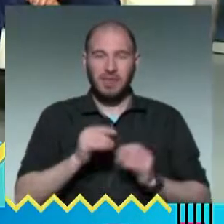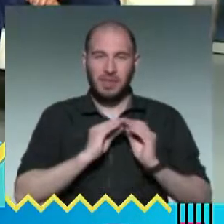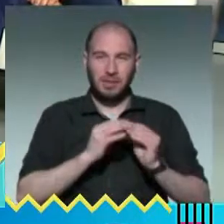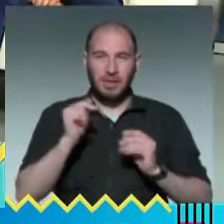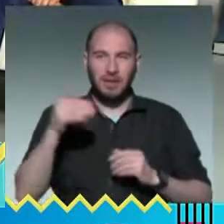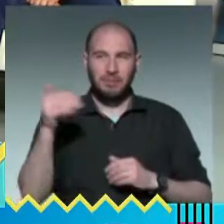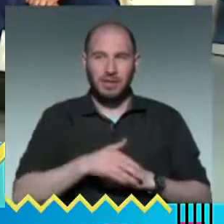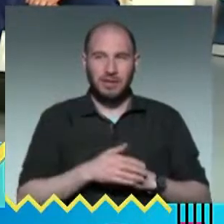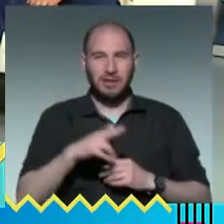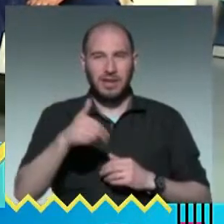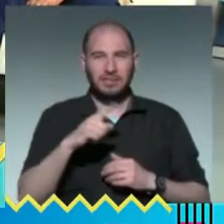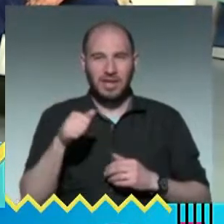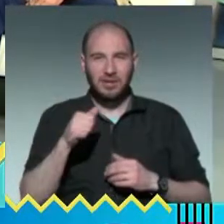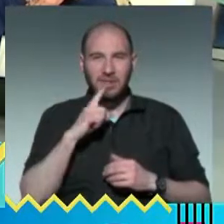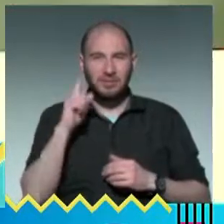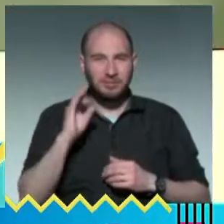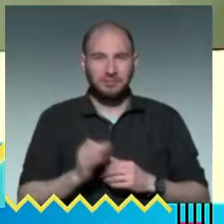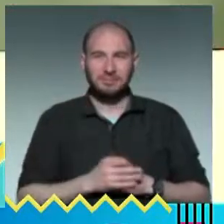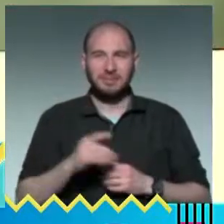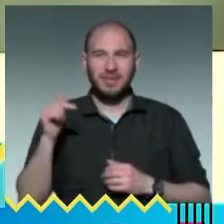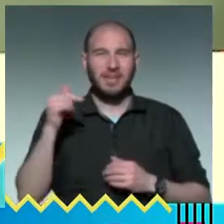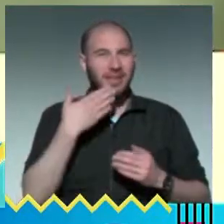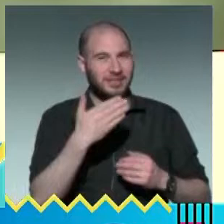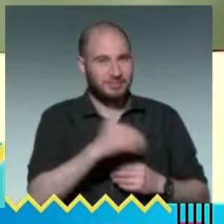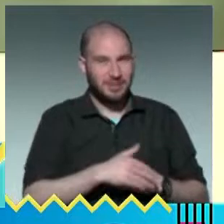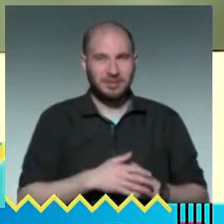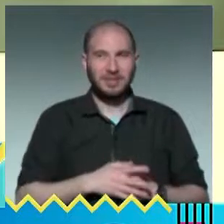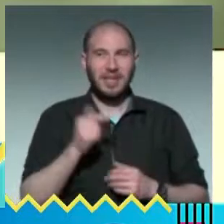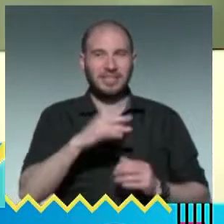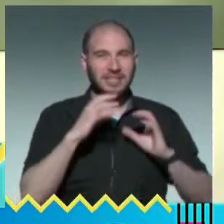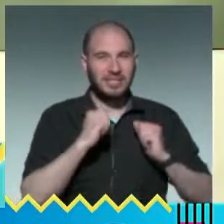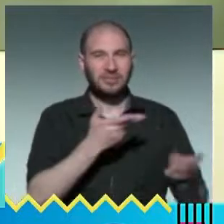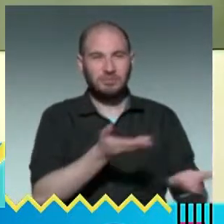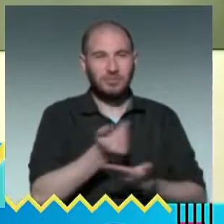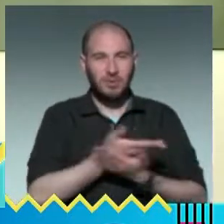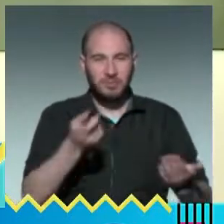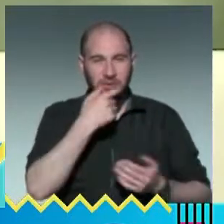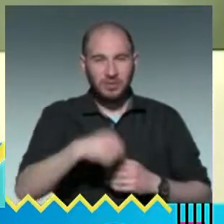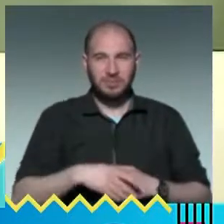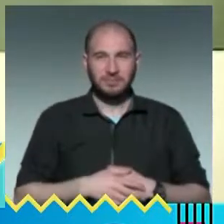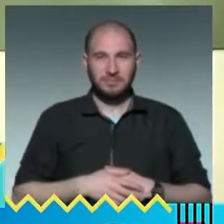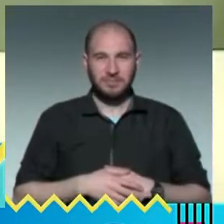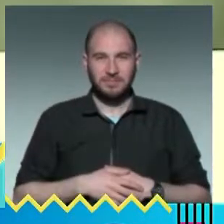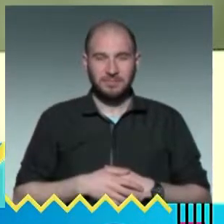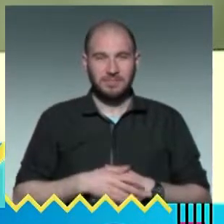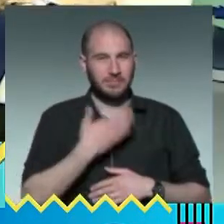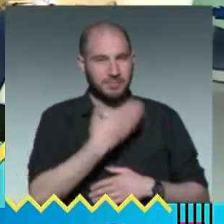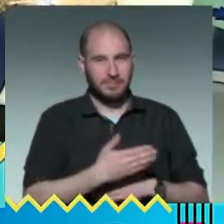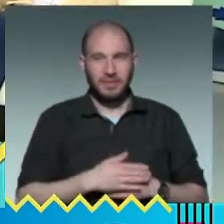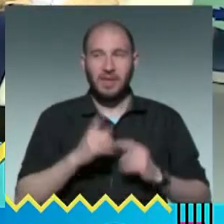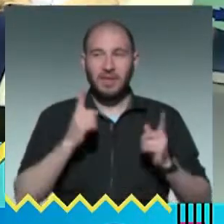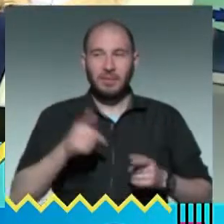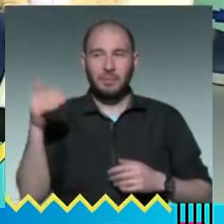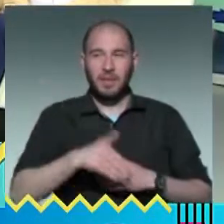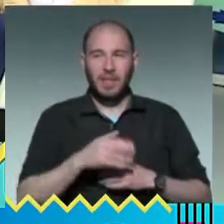debate. Está con nosotros Natalia Mema. ¿Qué tal, Muchas Fernanda? gracias, Natalia, por estar presente, secretario de Servicios Públicos de la provincia de Mendoza. Muchas gracias. También